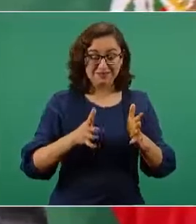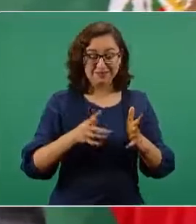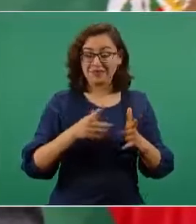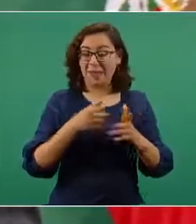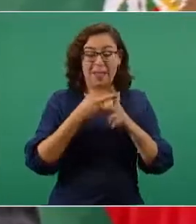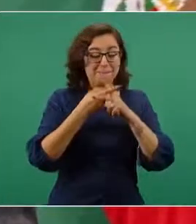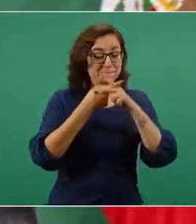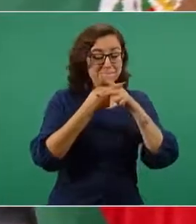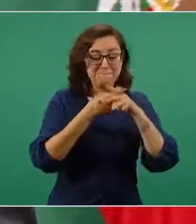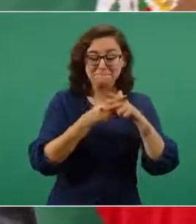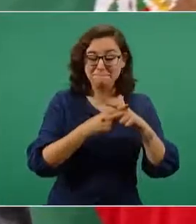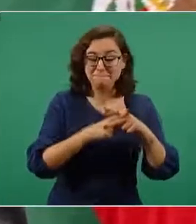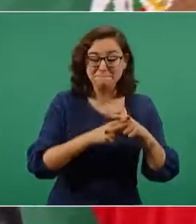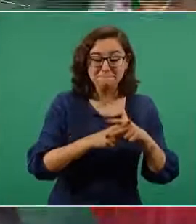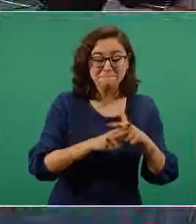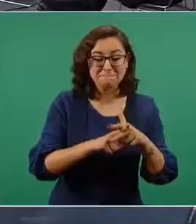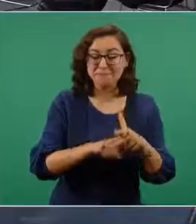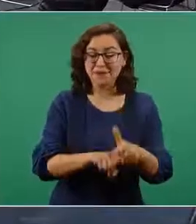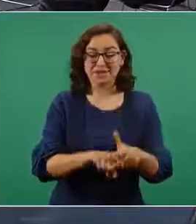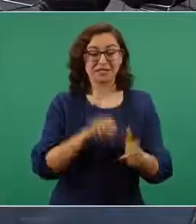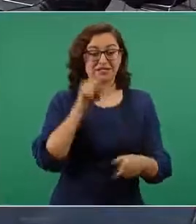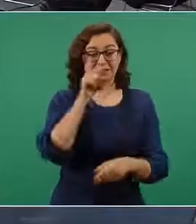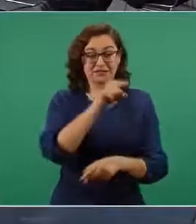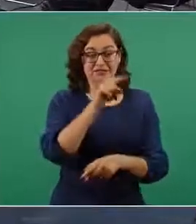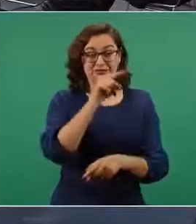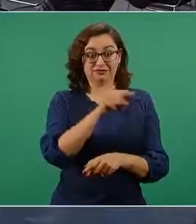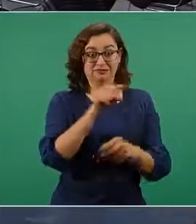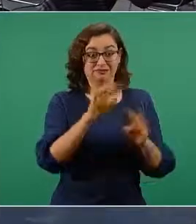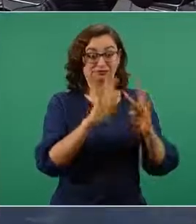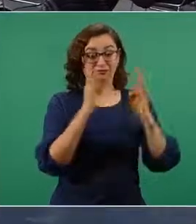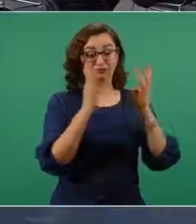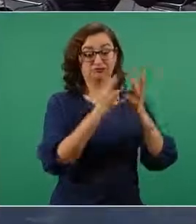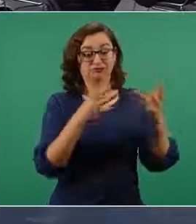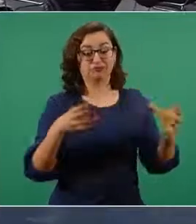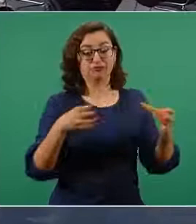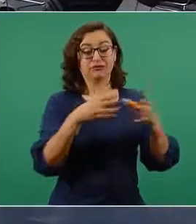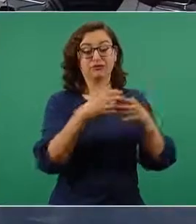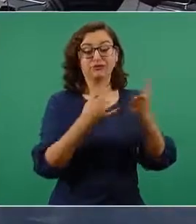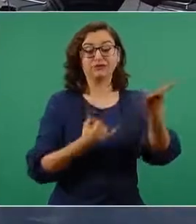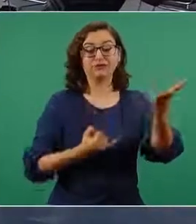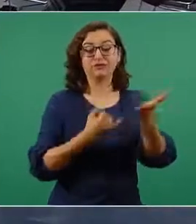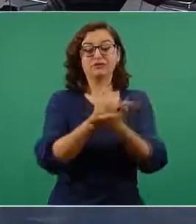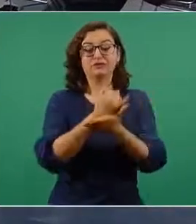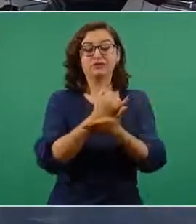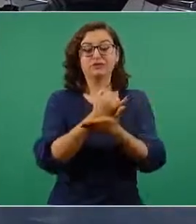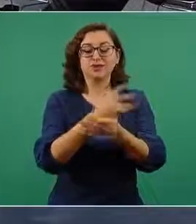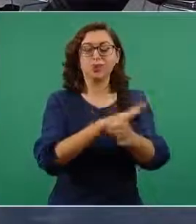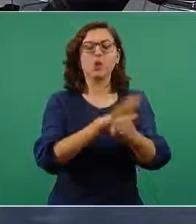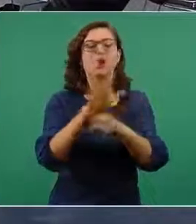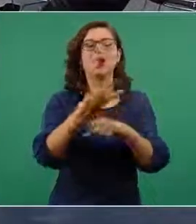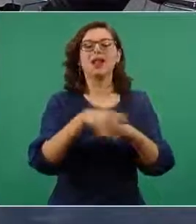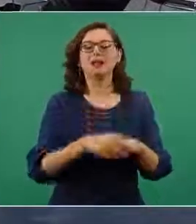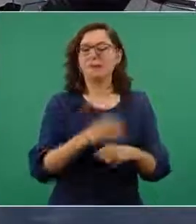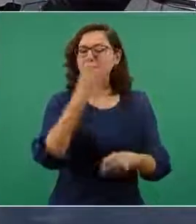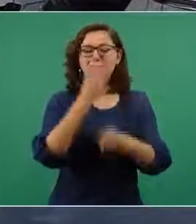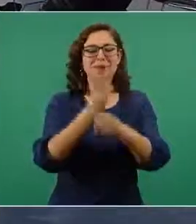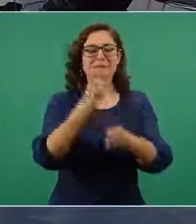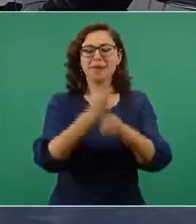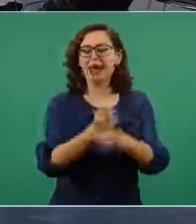este organismo o este órgano colegiado fue declarar